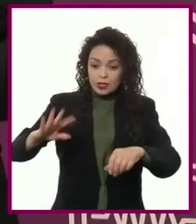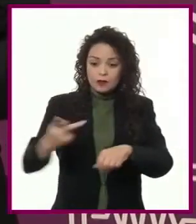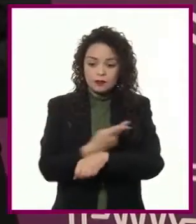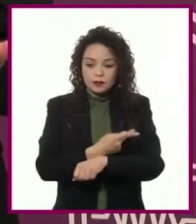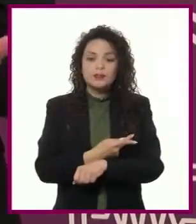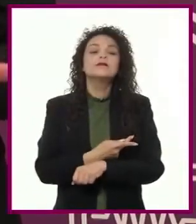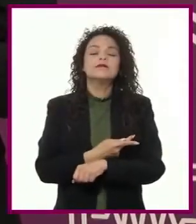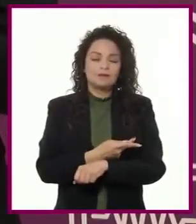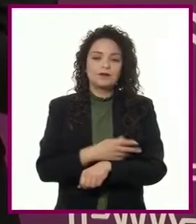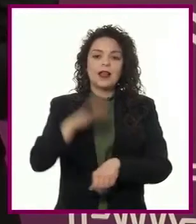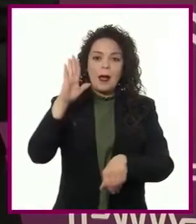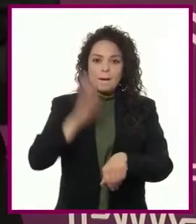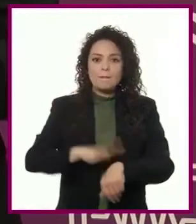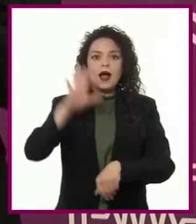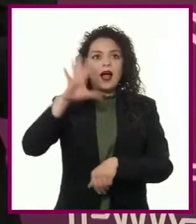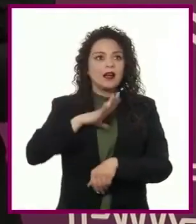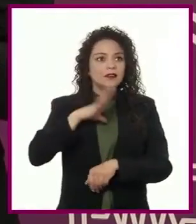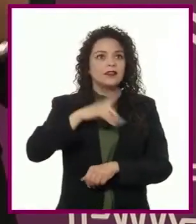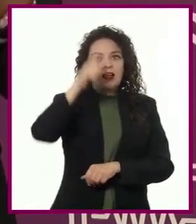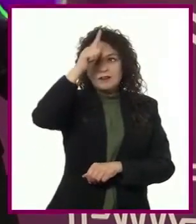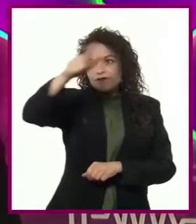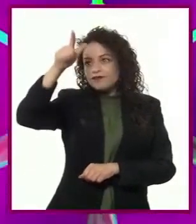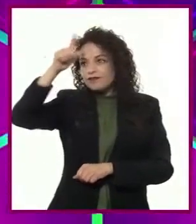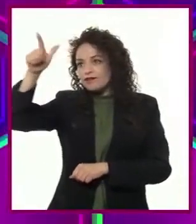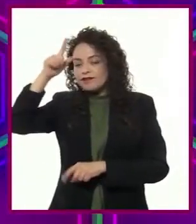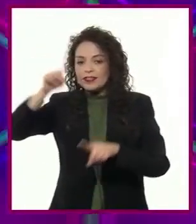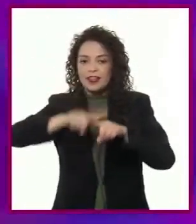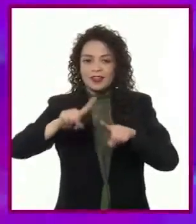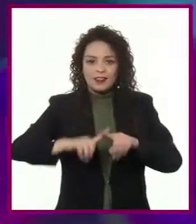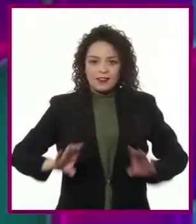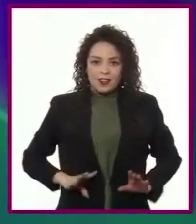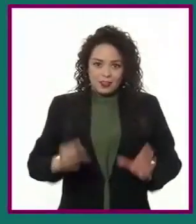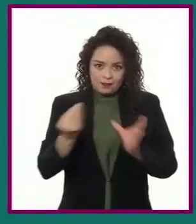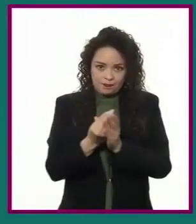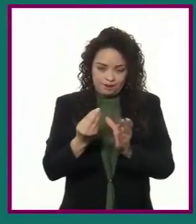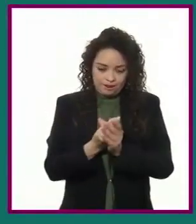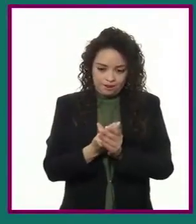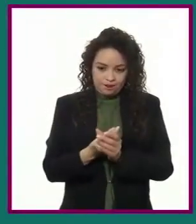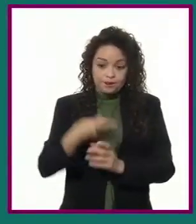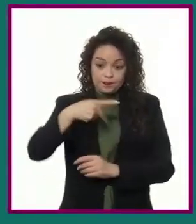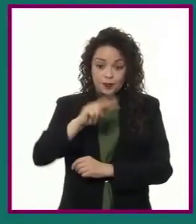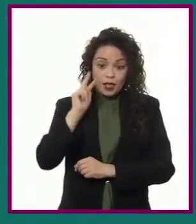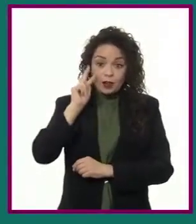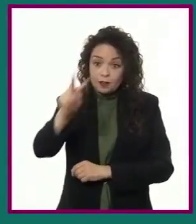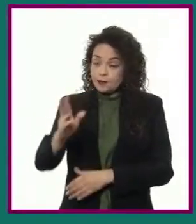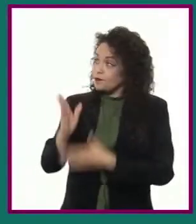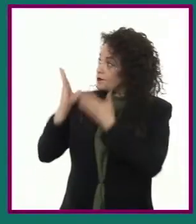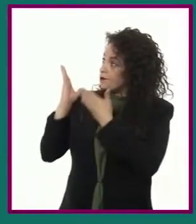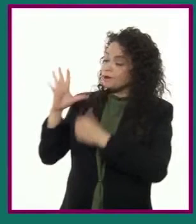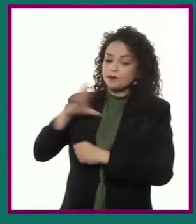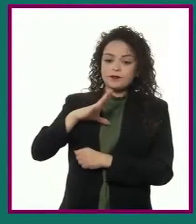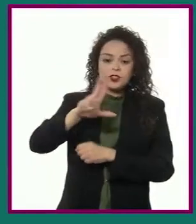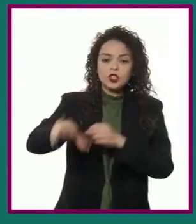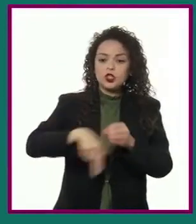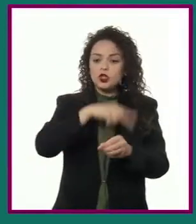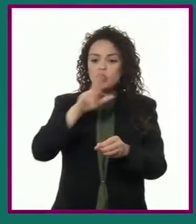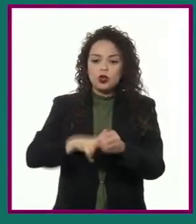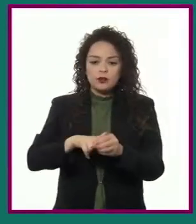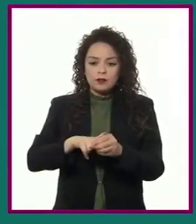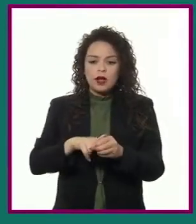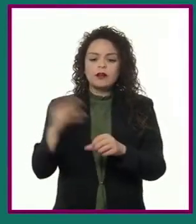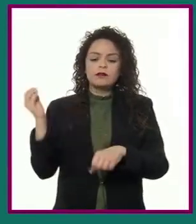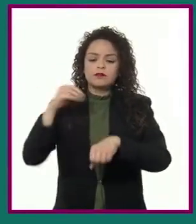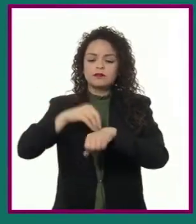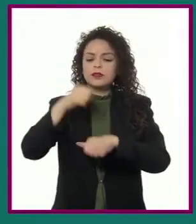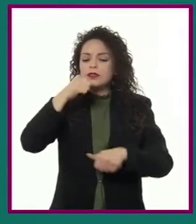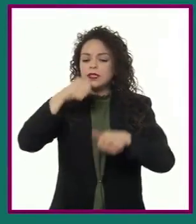Los tres tipos de galaxias principales son las espirales normales, representadas con la letra S,